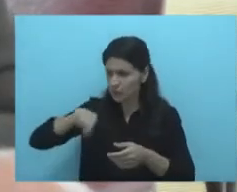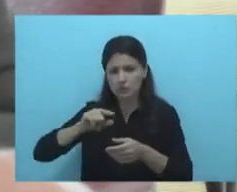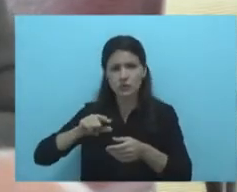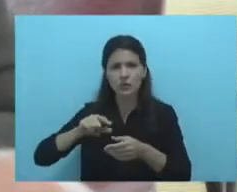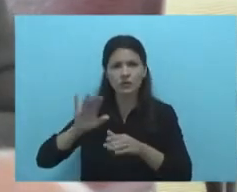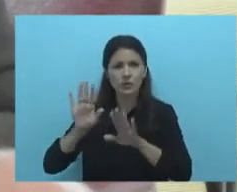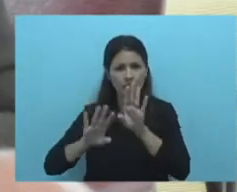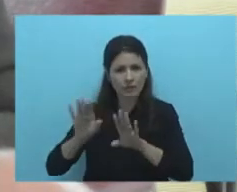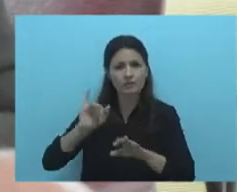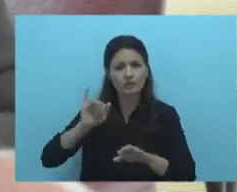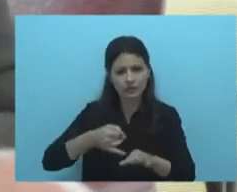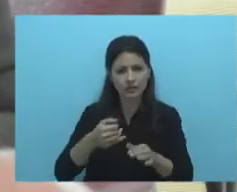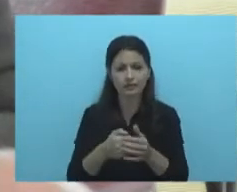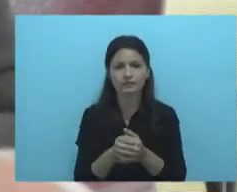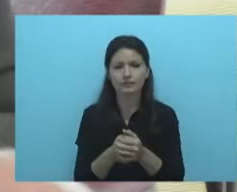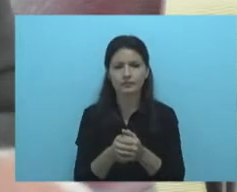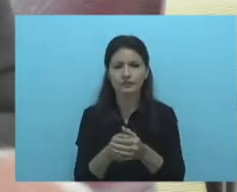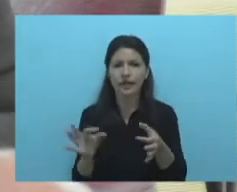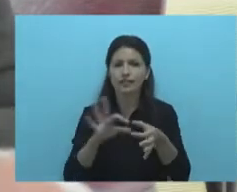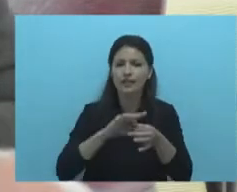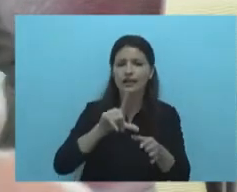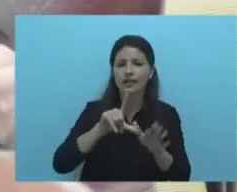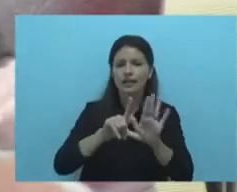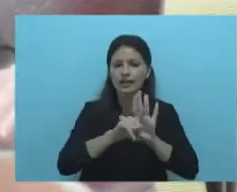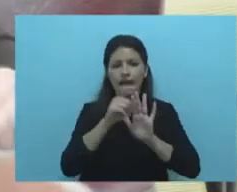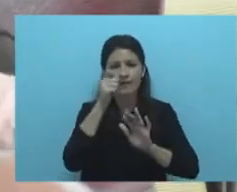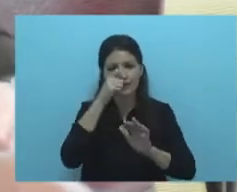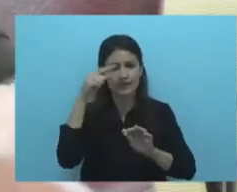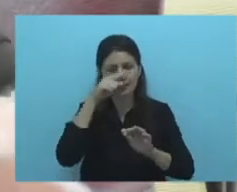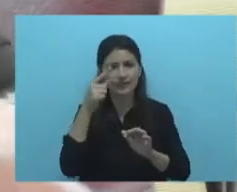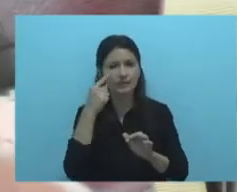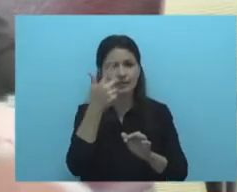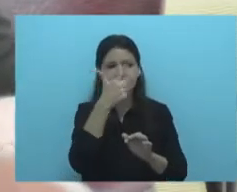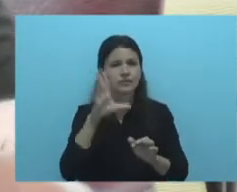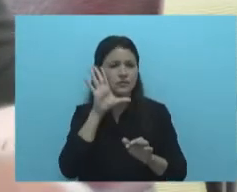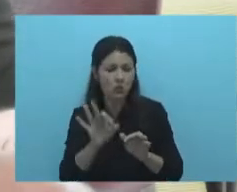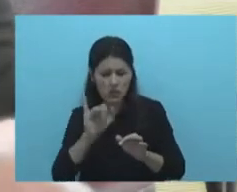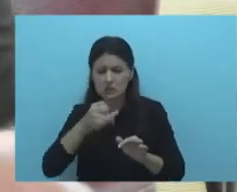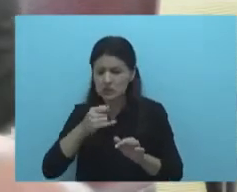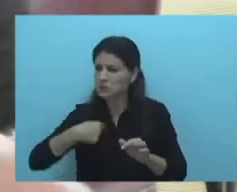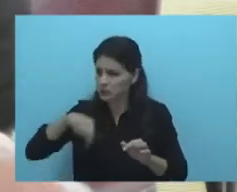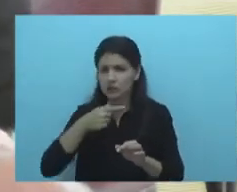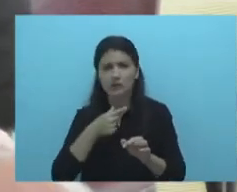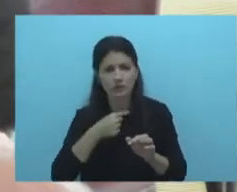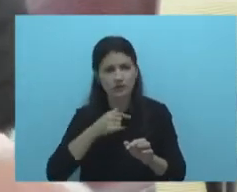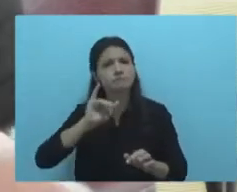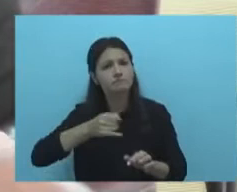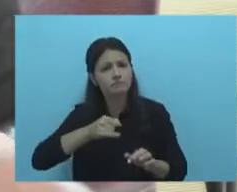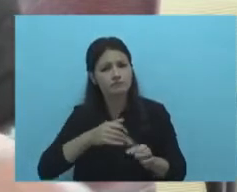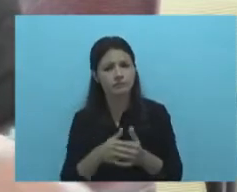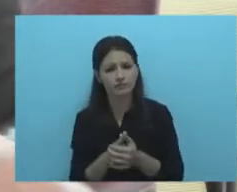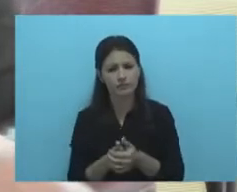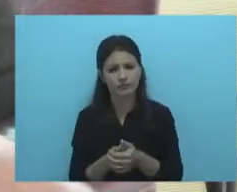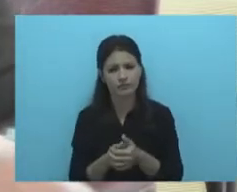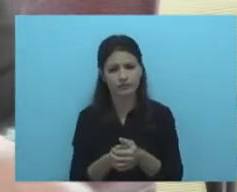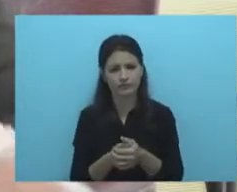cita el diputado Giustiniani, la 27.350. Estaba en el artículo 1 del proyecto de ley que presentamos junto al diputado Mayoraz y al